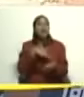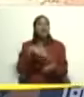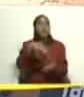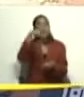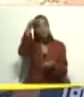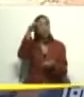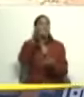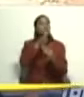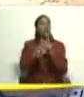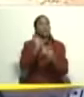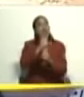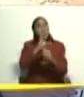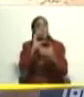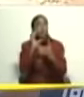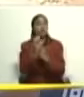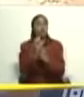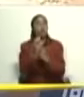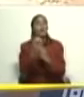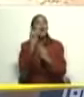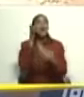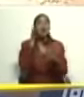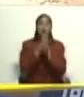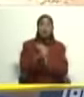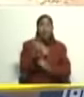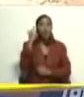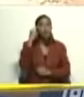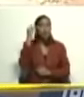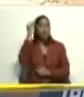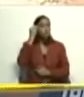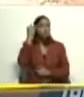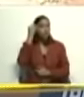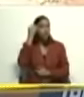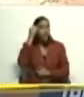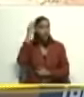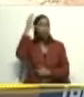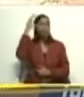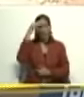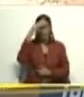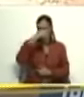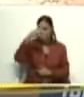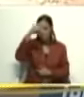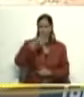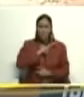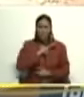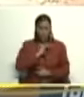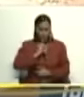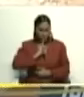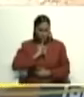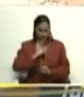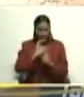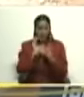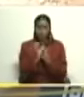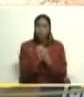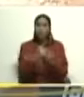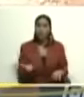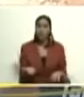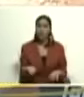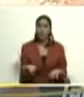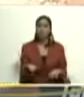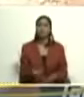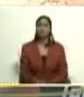un pueblo tendrá riqueza material, si no tiene espíritu, si no tiene identidad, si no tiene alma. Por eso